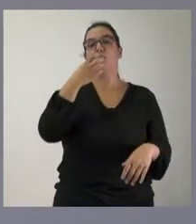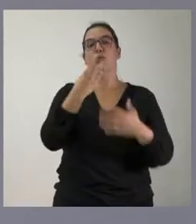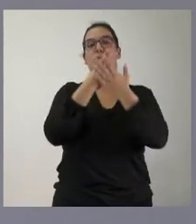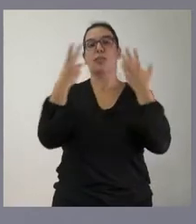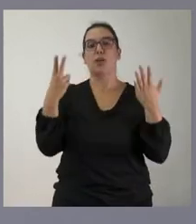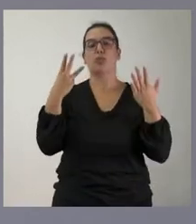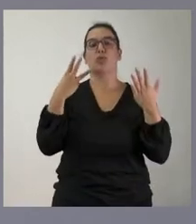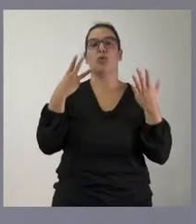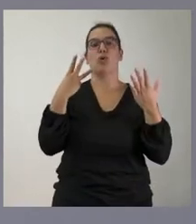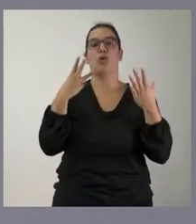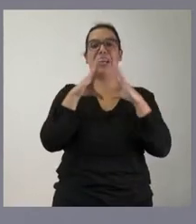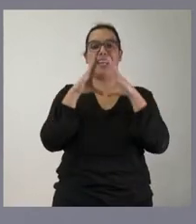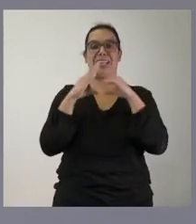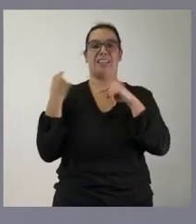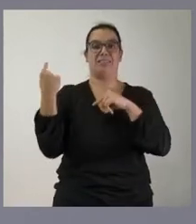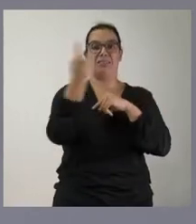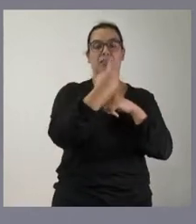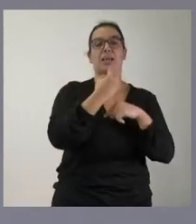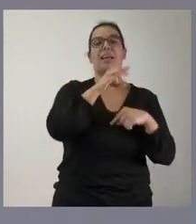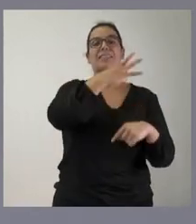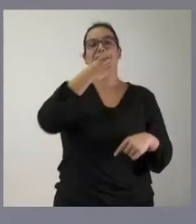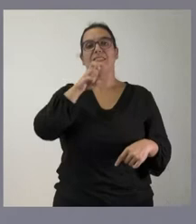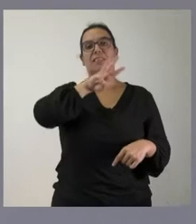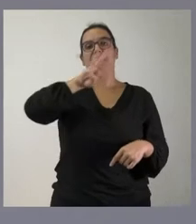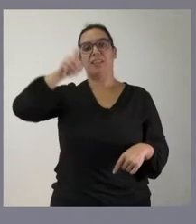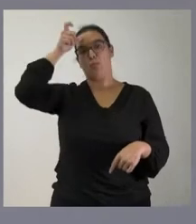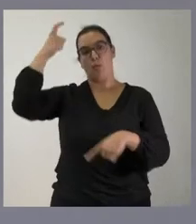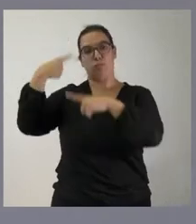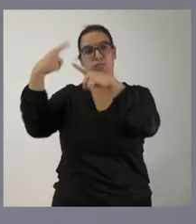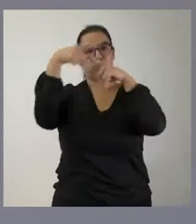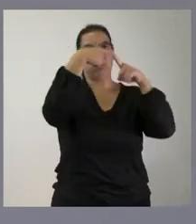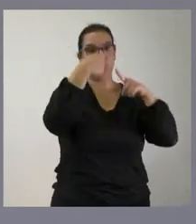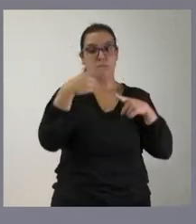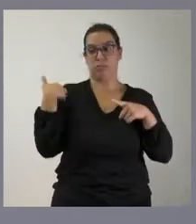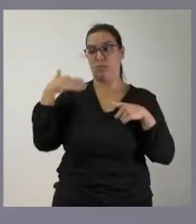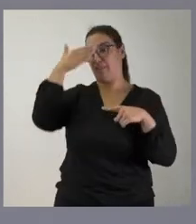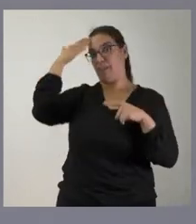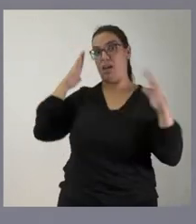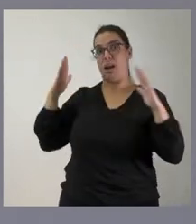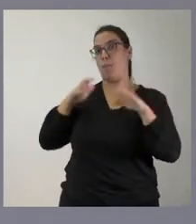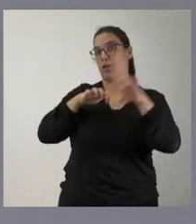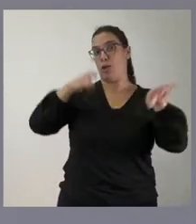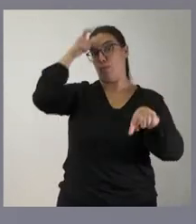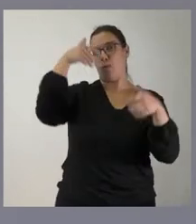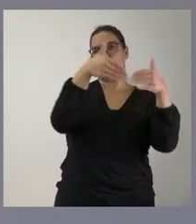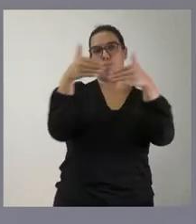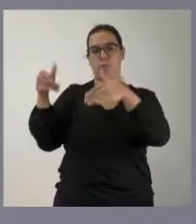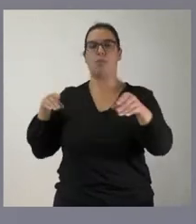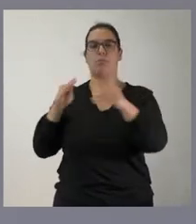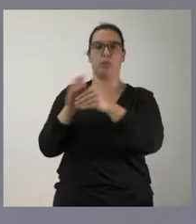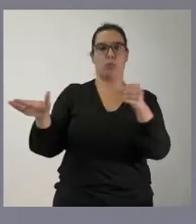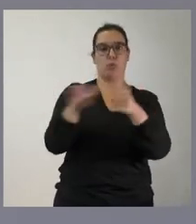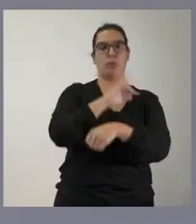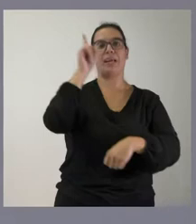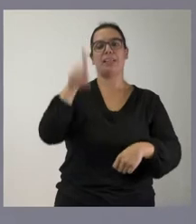templos en 333 localidades las que se han podido abrir este verano la mayoría en el entorno rural y finalmente una aportación